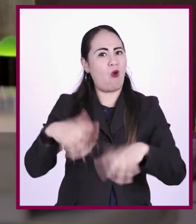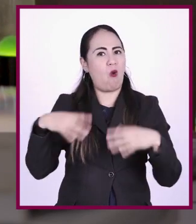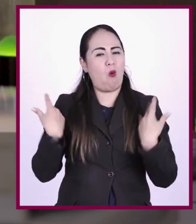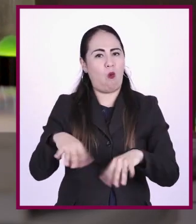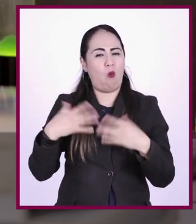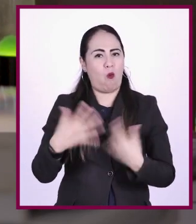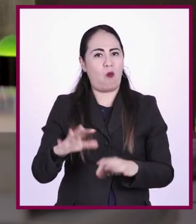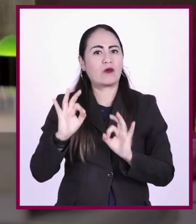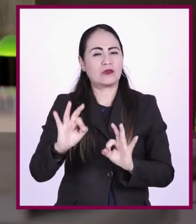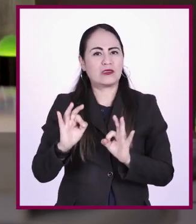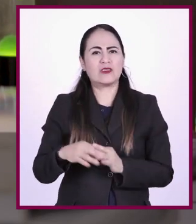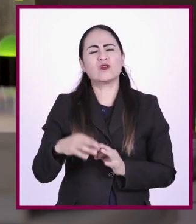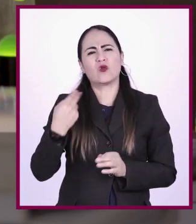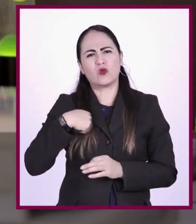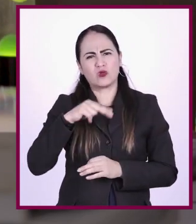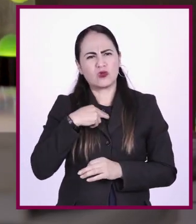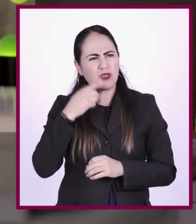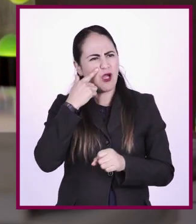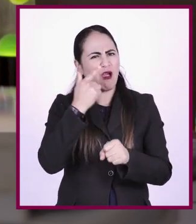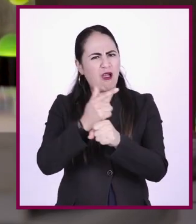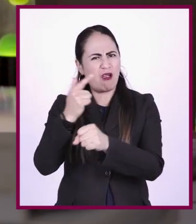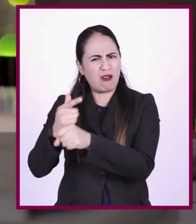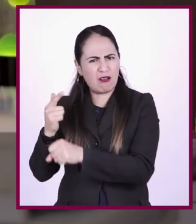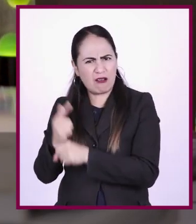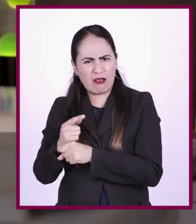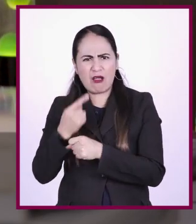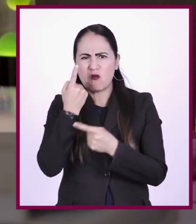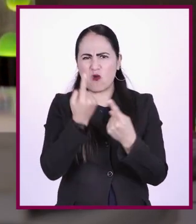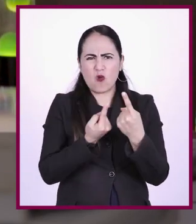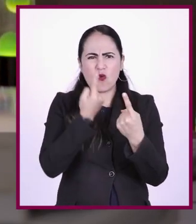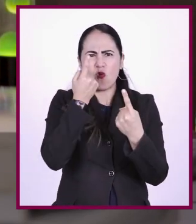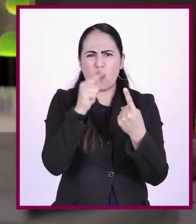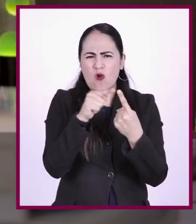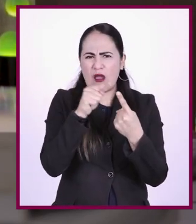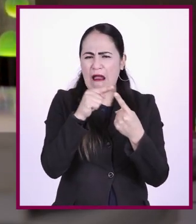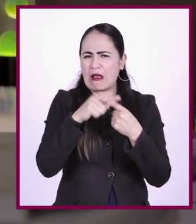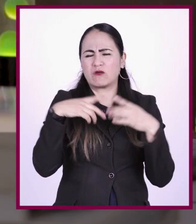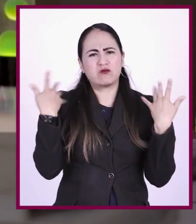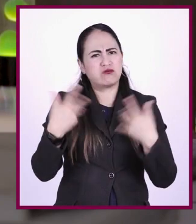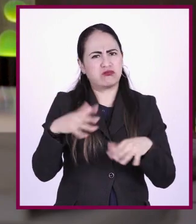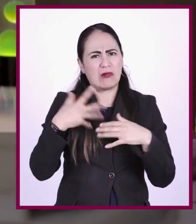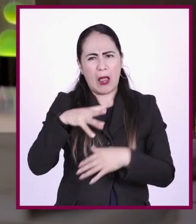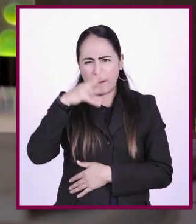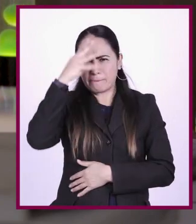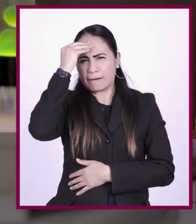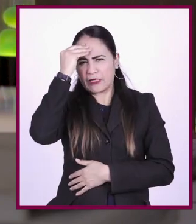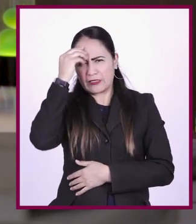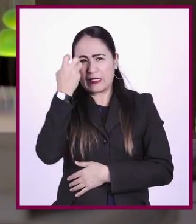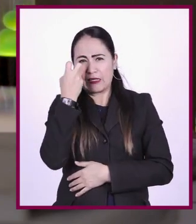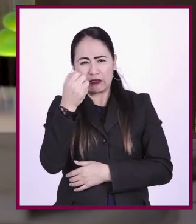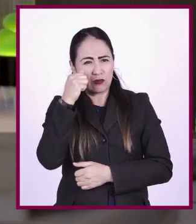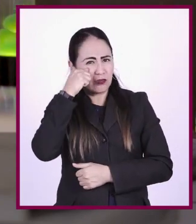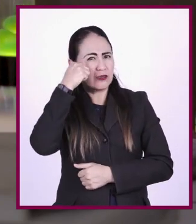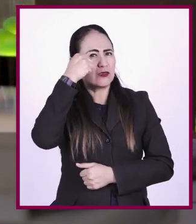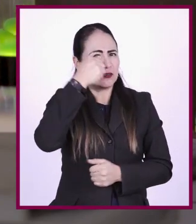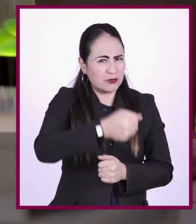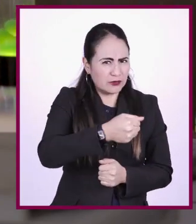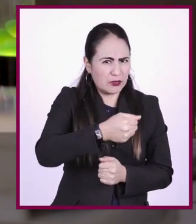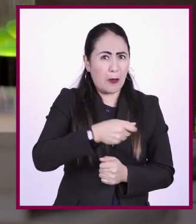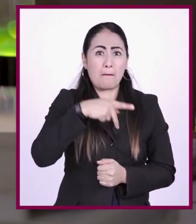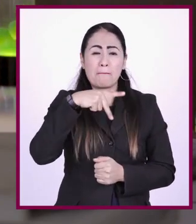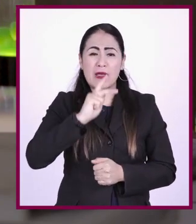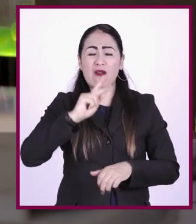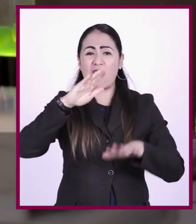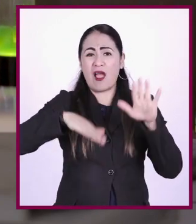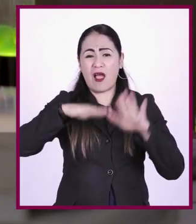porque nos hemos dado cuenta durante programas anteriores que hay un elemento que debemos valorar a la hora de aprender y que en la mayoría de los casos es